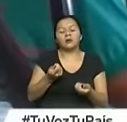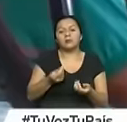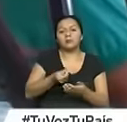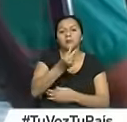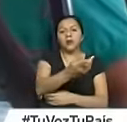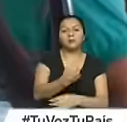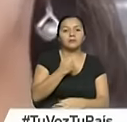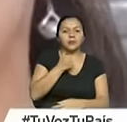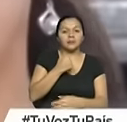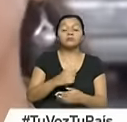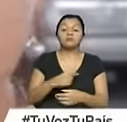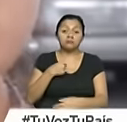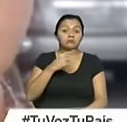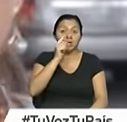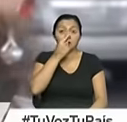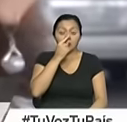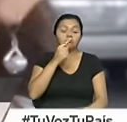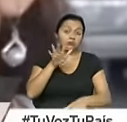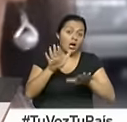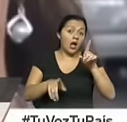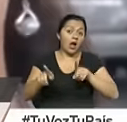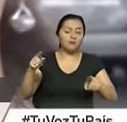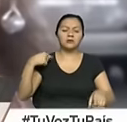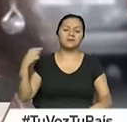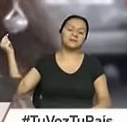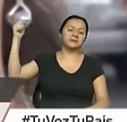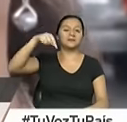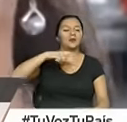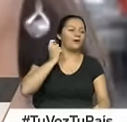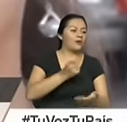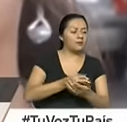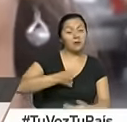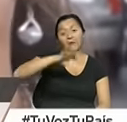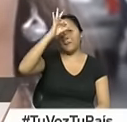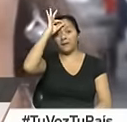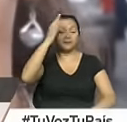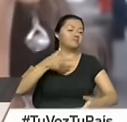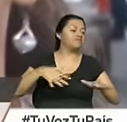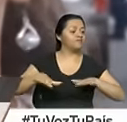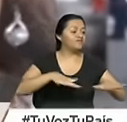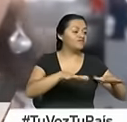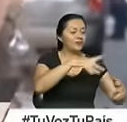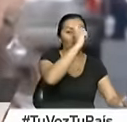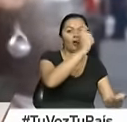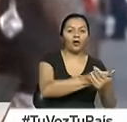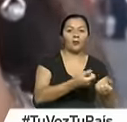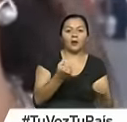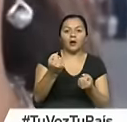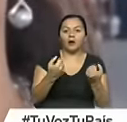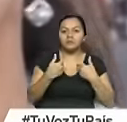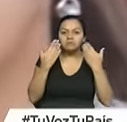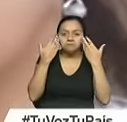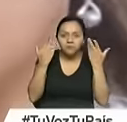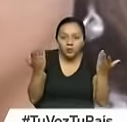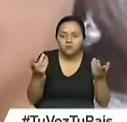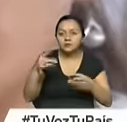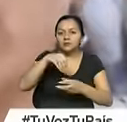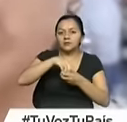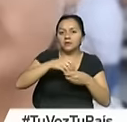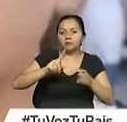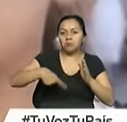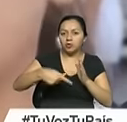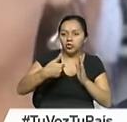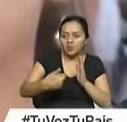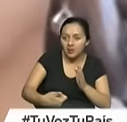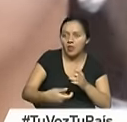Muy, muy interesante, porque a veces uno compra un vehículo y uno no sabe en qué condiciones, si el carro